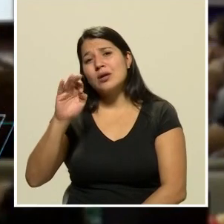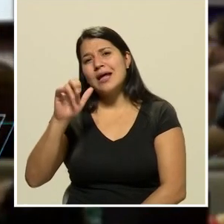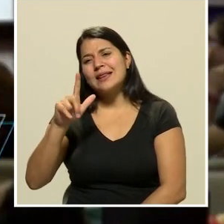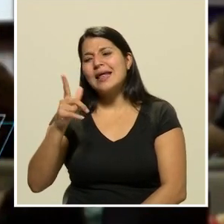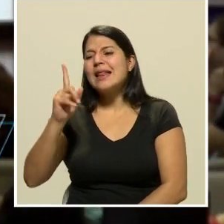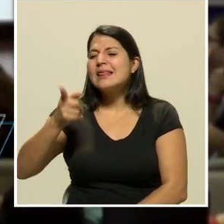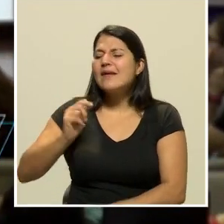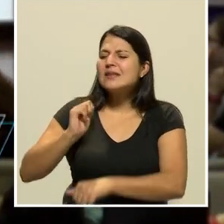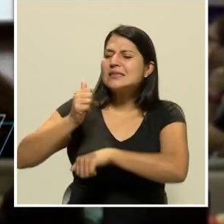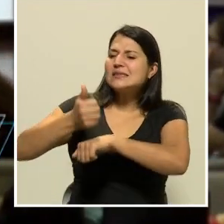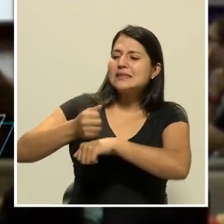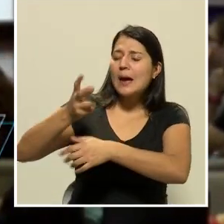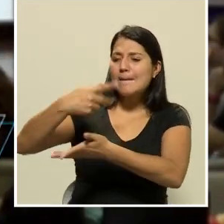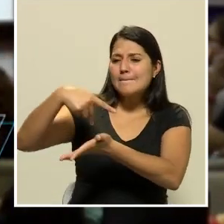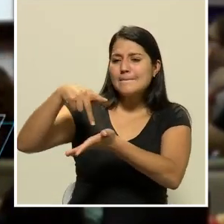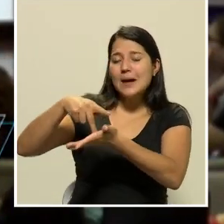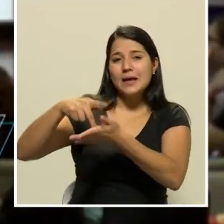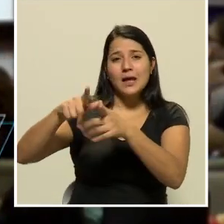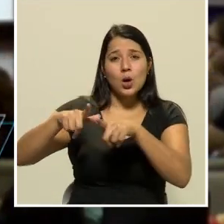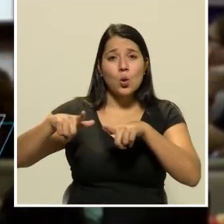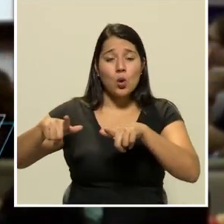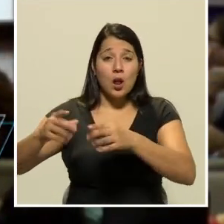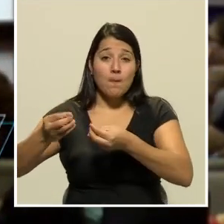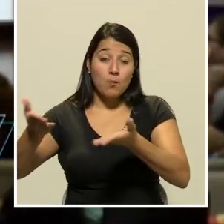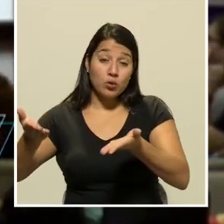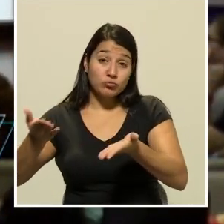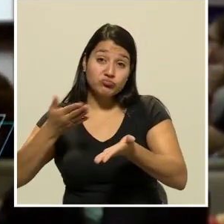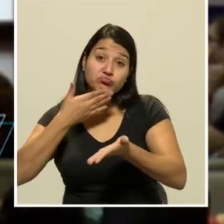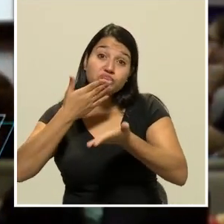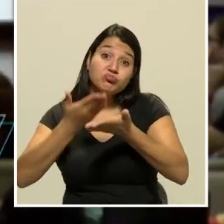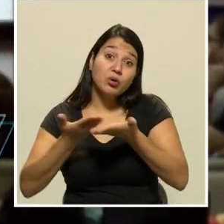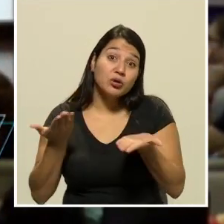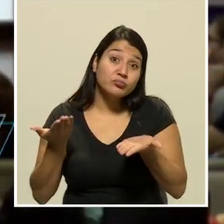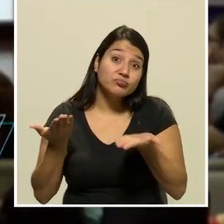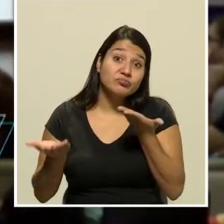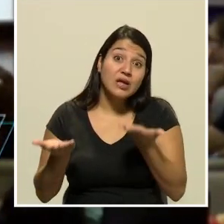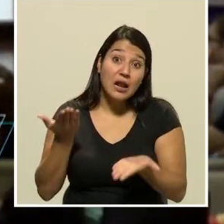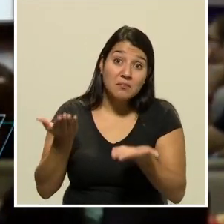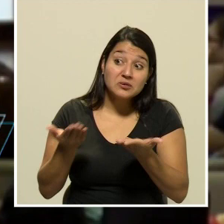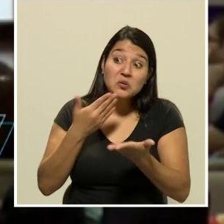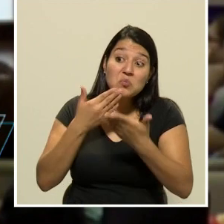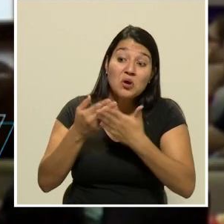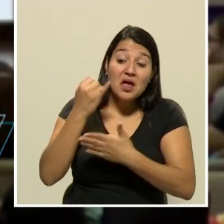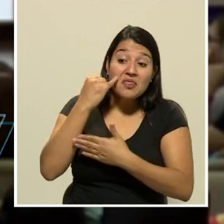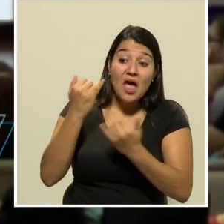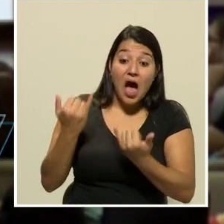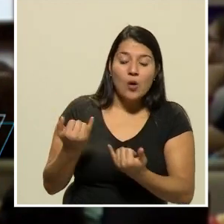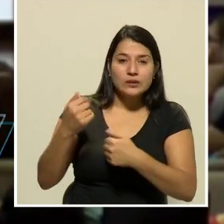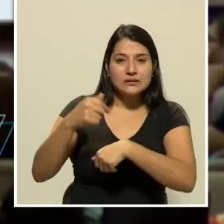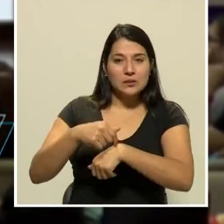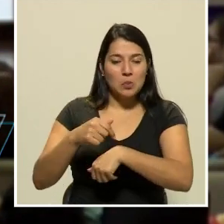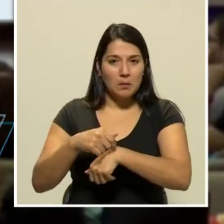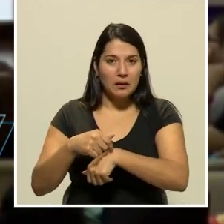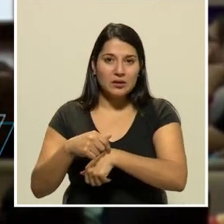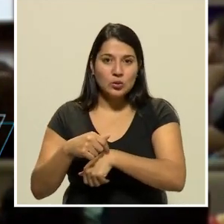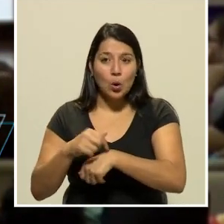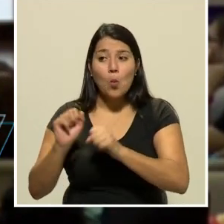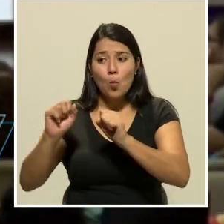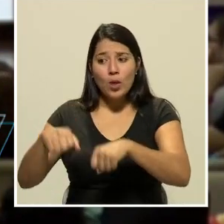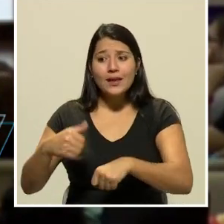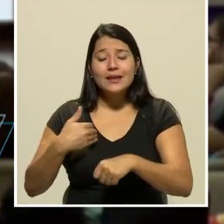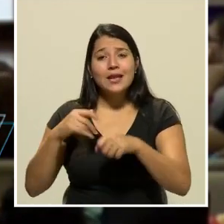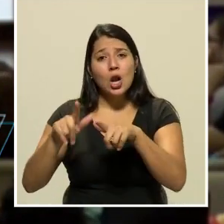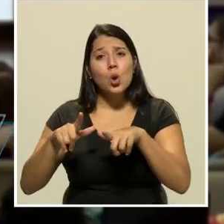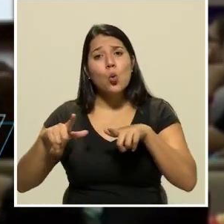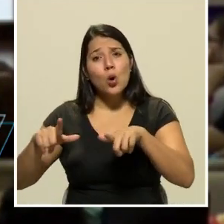y sitios públicos. Bueno, a lo mejor hubiera servido en este momento, que de verdad hubieran lugares